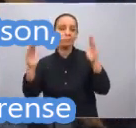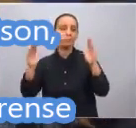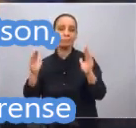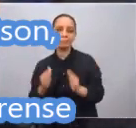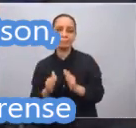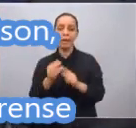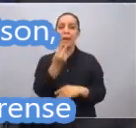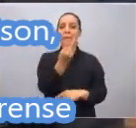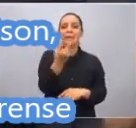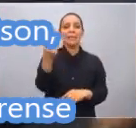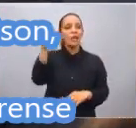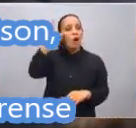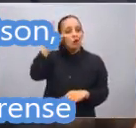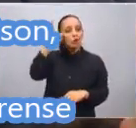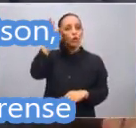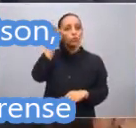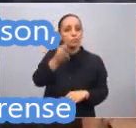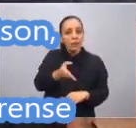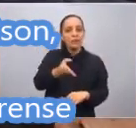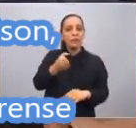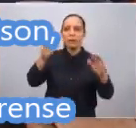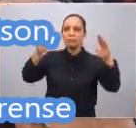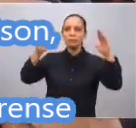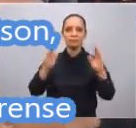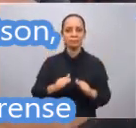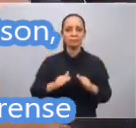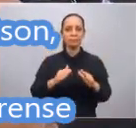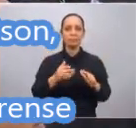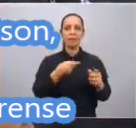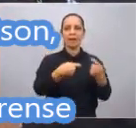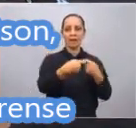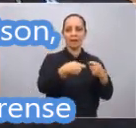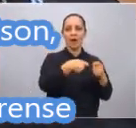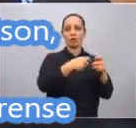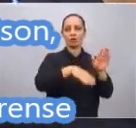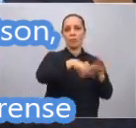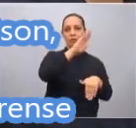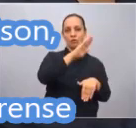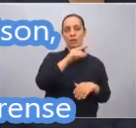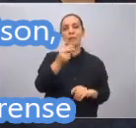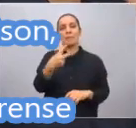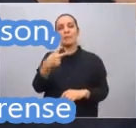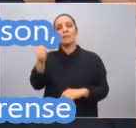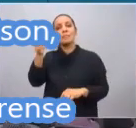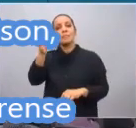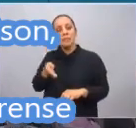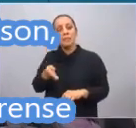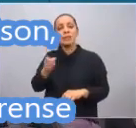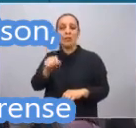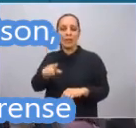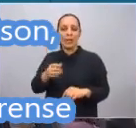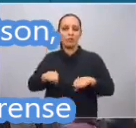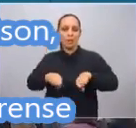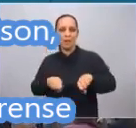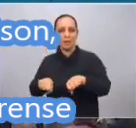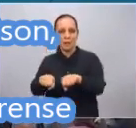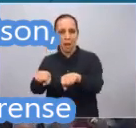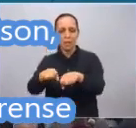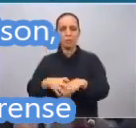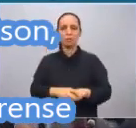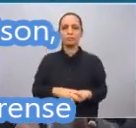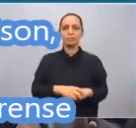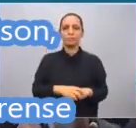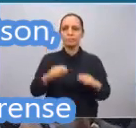28 puntos el consumo mayorista, 26 puntos el consumo en los supermercados. ¿Y qué